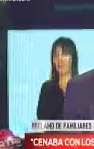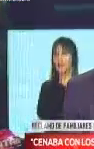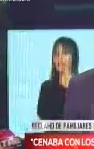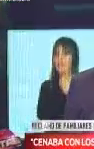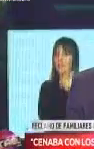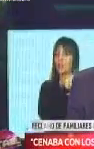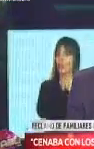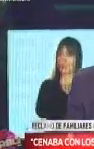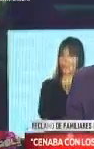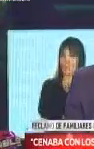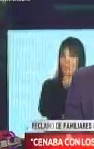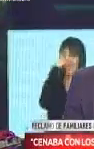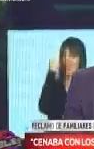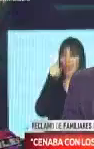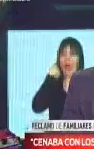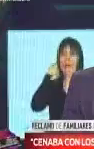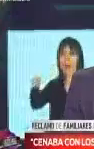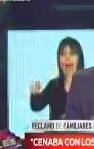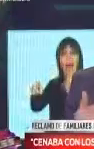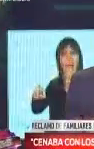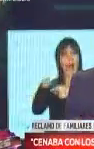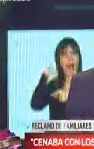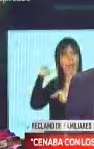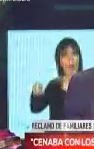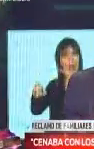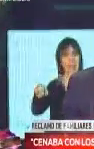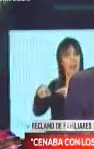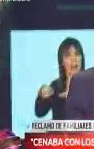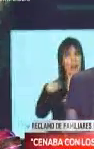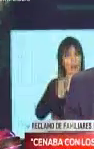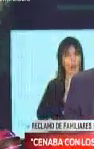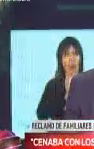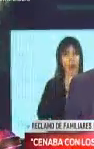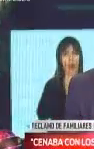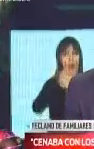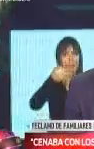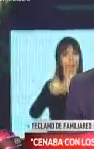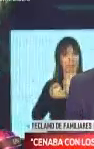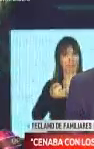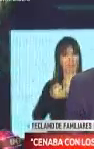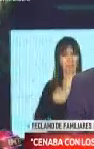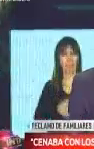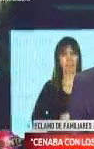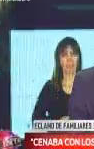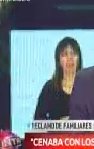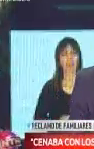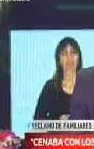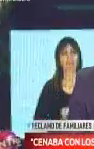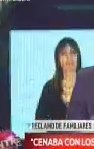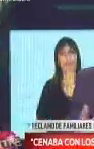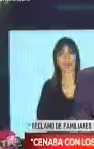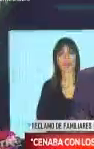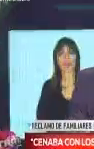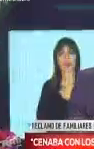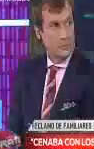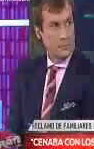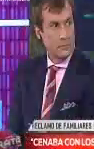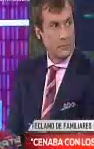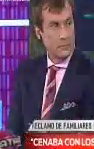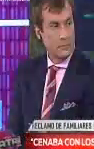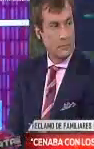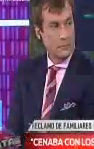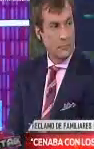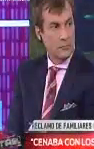entrevistó con la expresidenta, era en la etapa esa del prolongado luto de Cristina, y entonces le